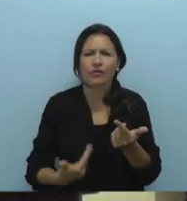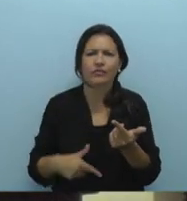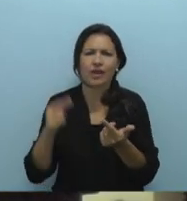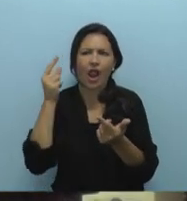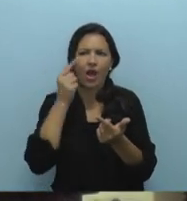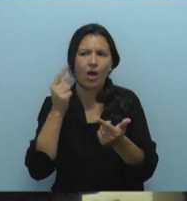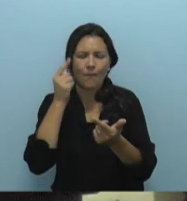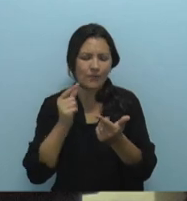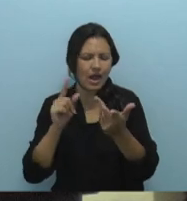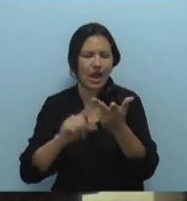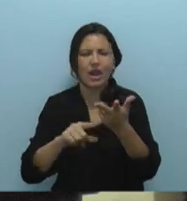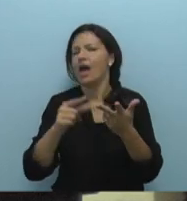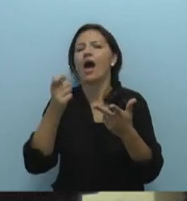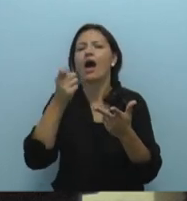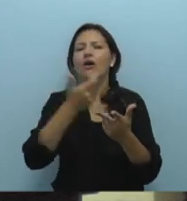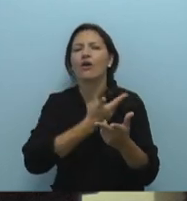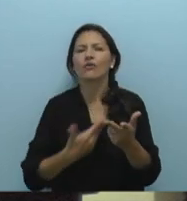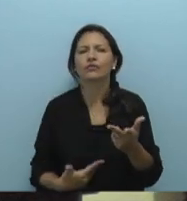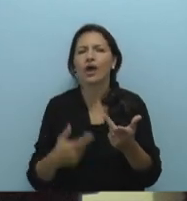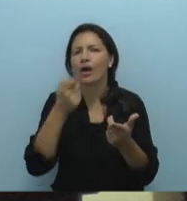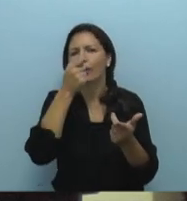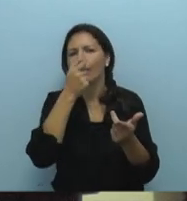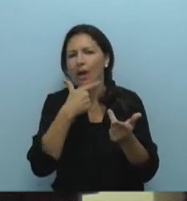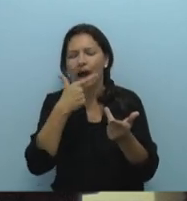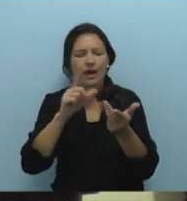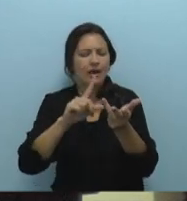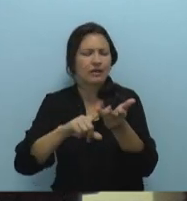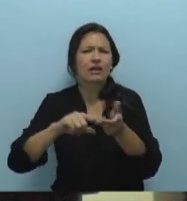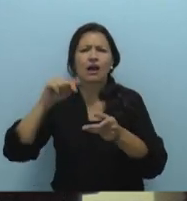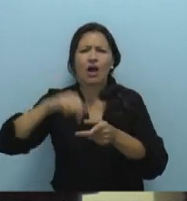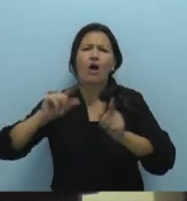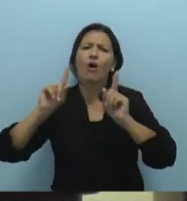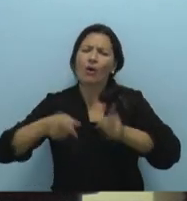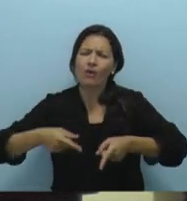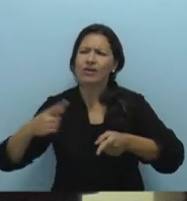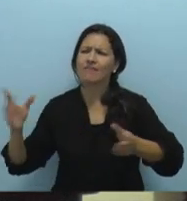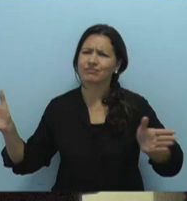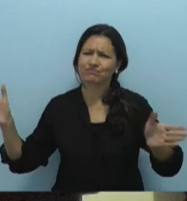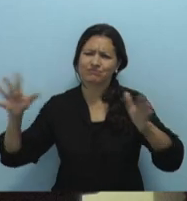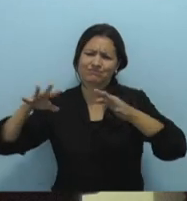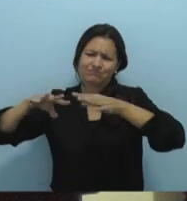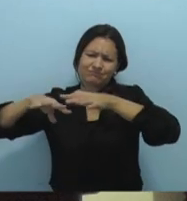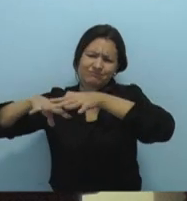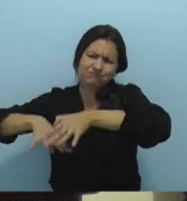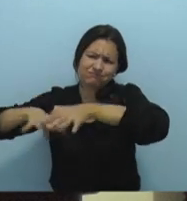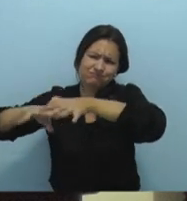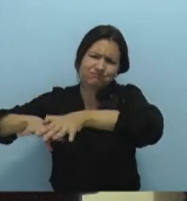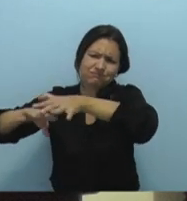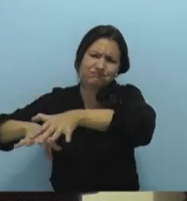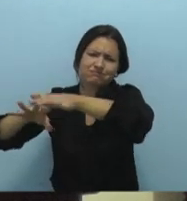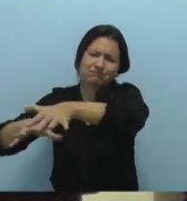es casualidad que tengamos que volver a salir y generar una gran marcha en este